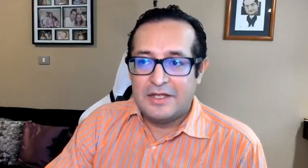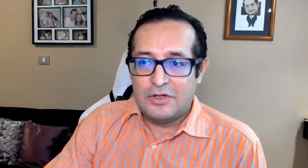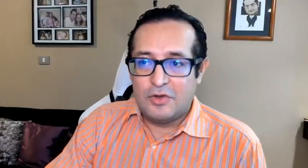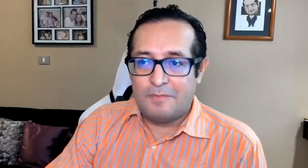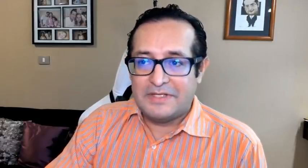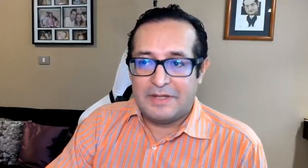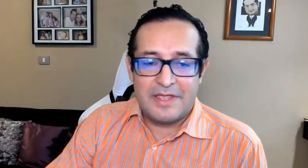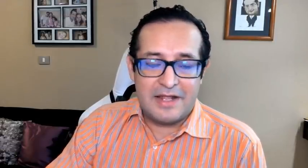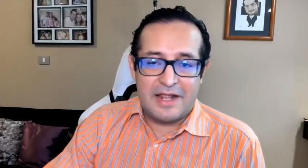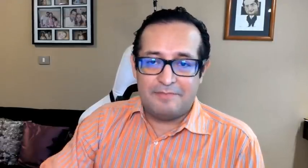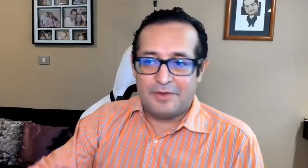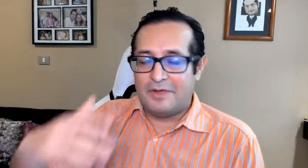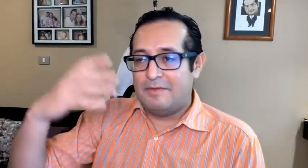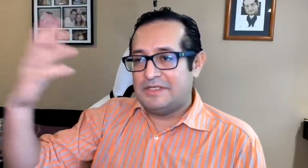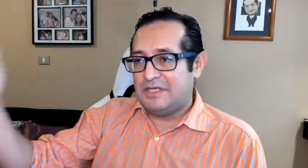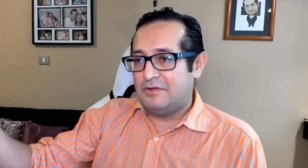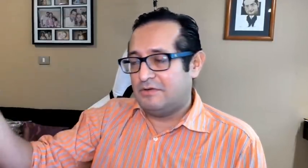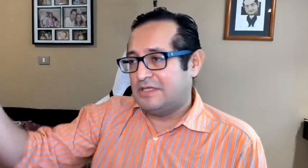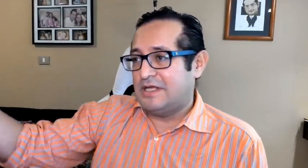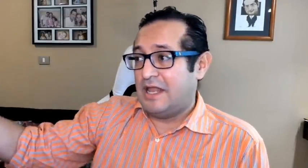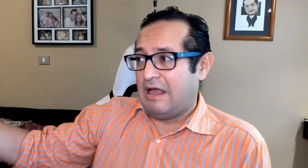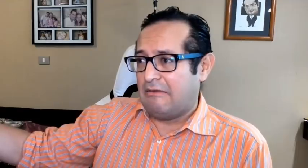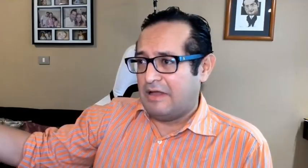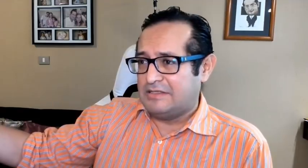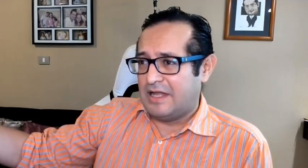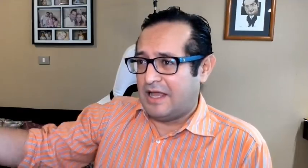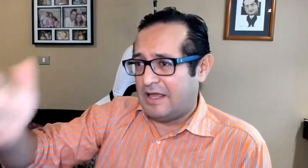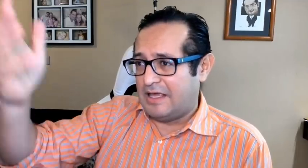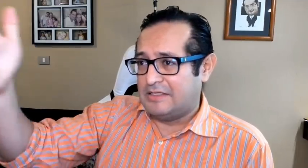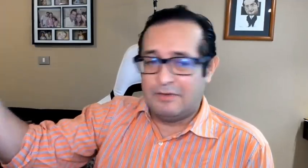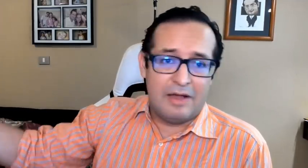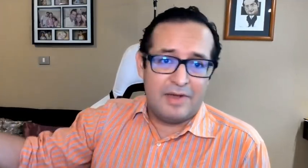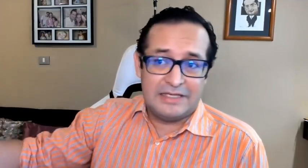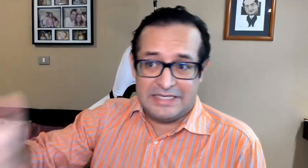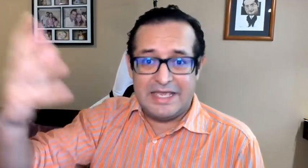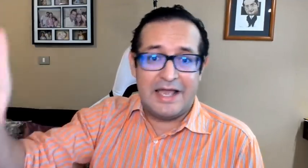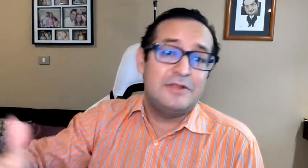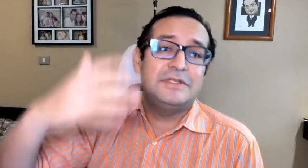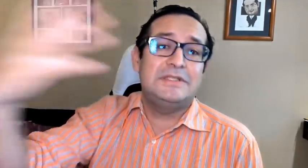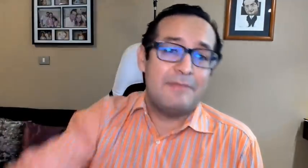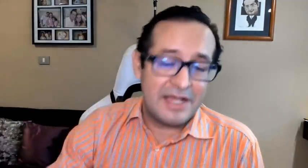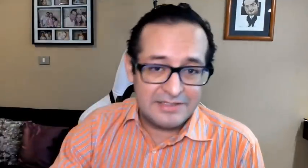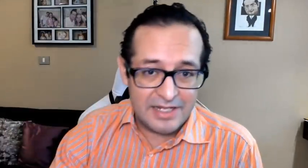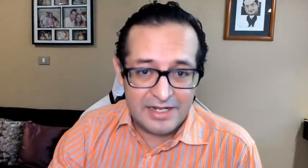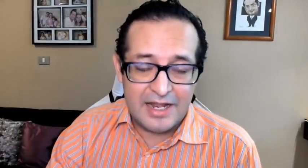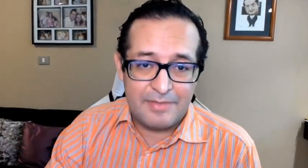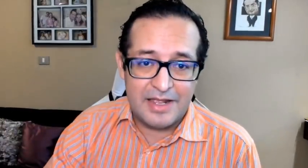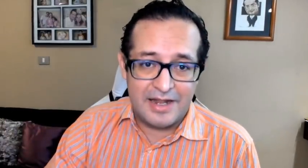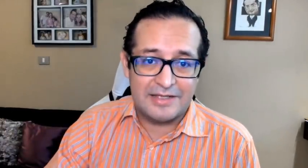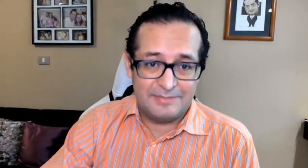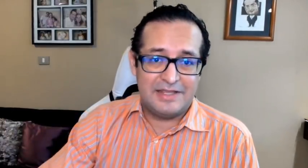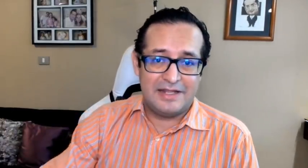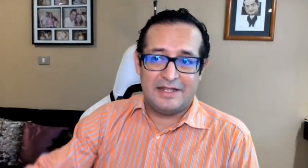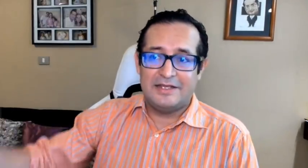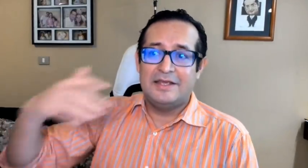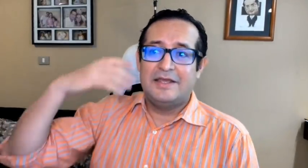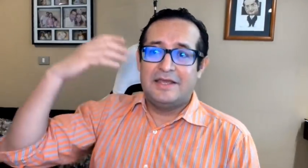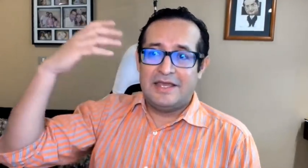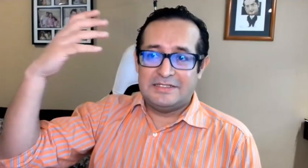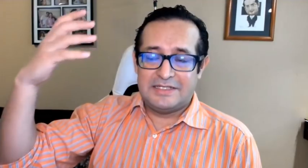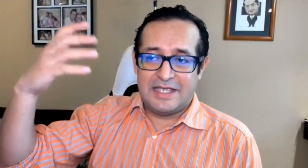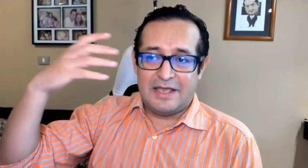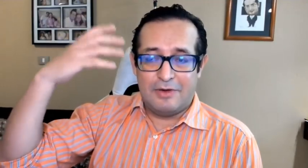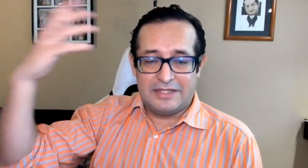no pase la mañanera pero el vecino que sería cual será chihuahua si llega entonces también que aceleran en la mañanera si me entienden